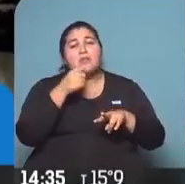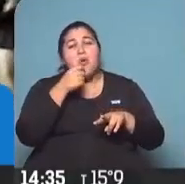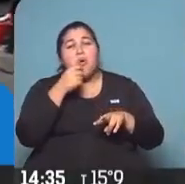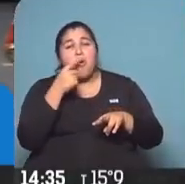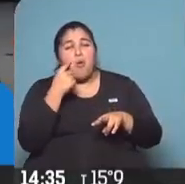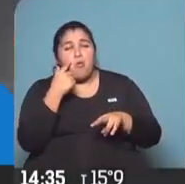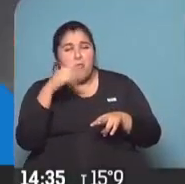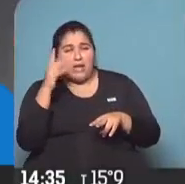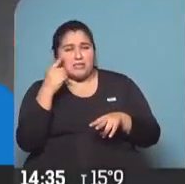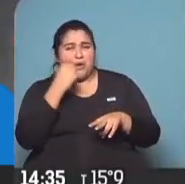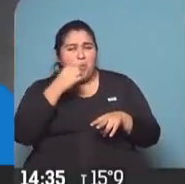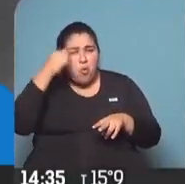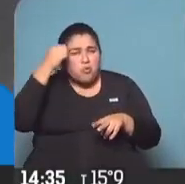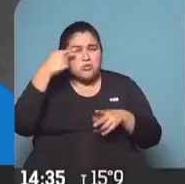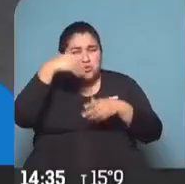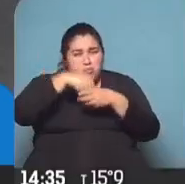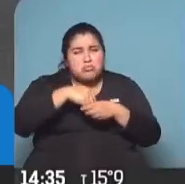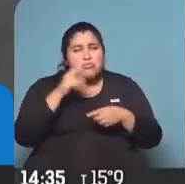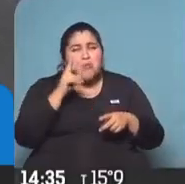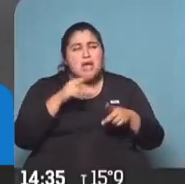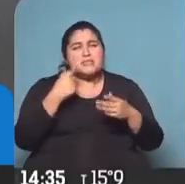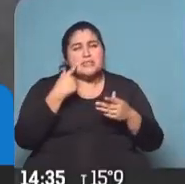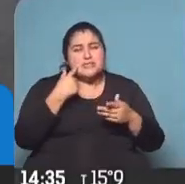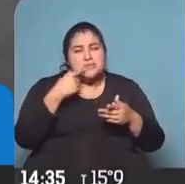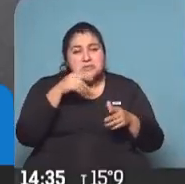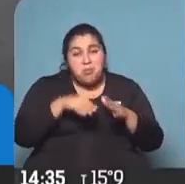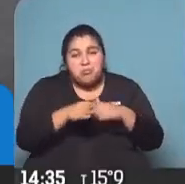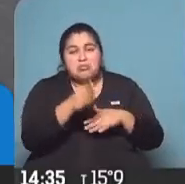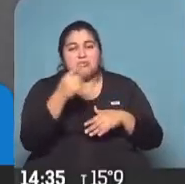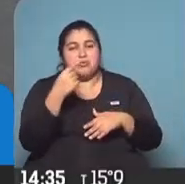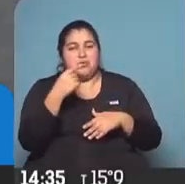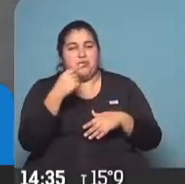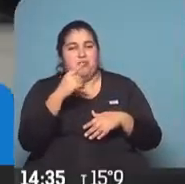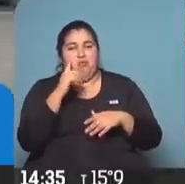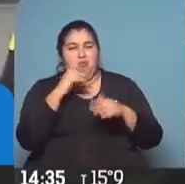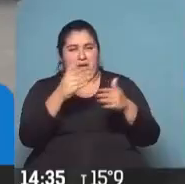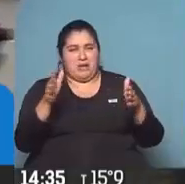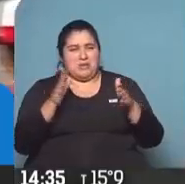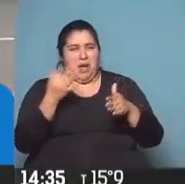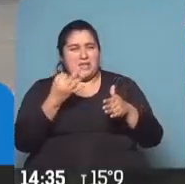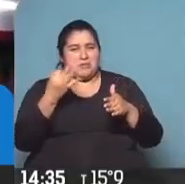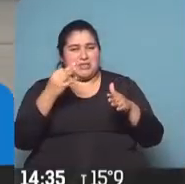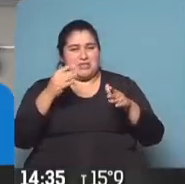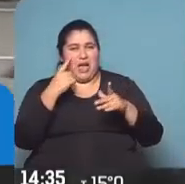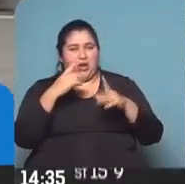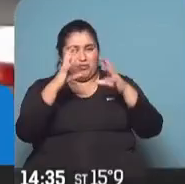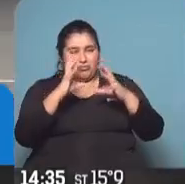se acerca el cual cooficiales el camión con cámara de buceo unidad y tres cursos